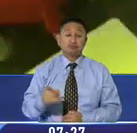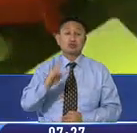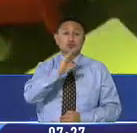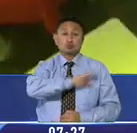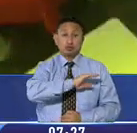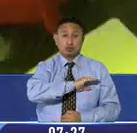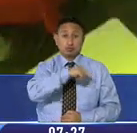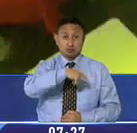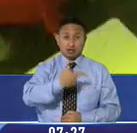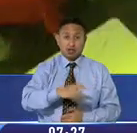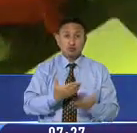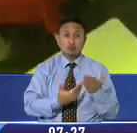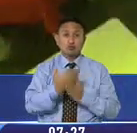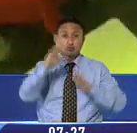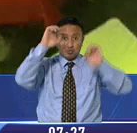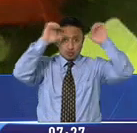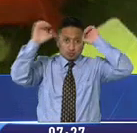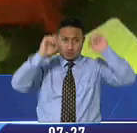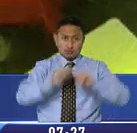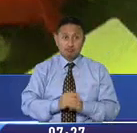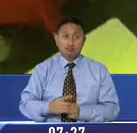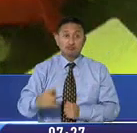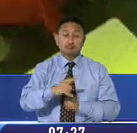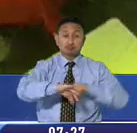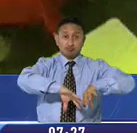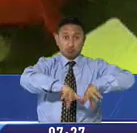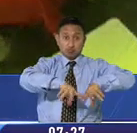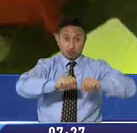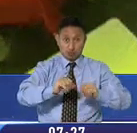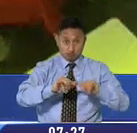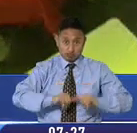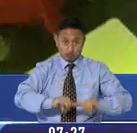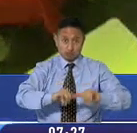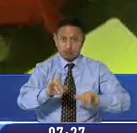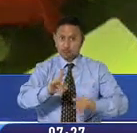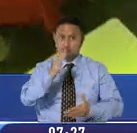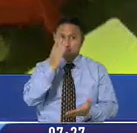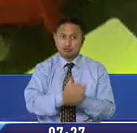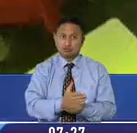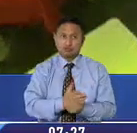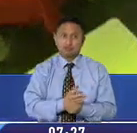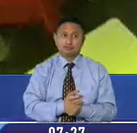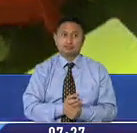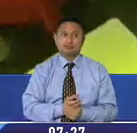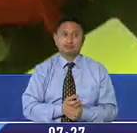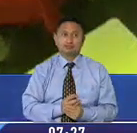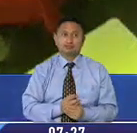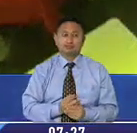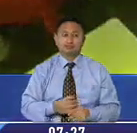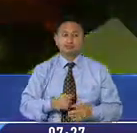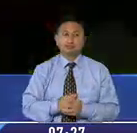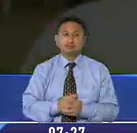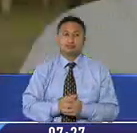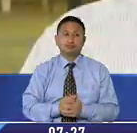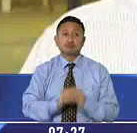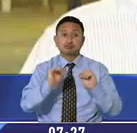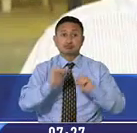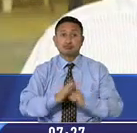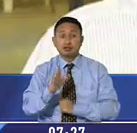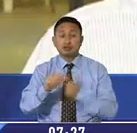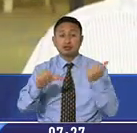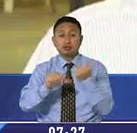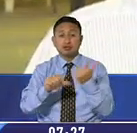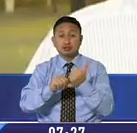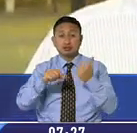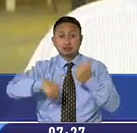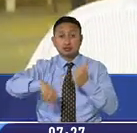técnicas, estrategias para evitar que los robos en este tipo de locales se vuelvan a repetir. Facilitar asesoría tecnológica en